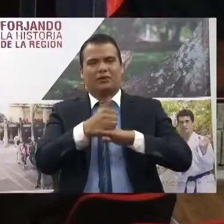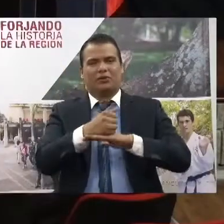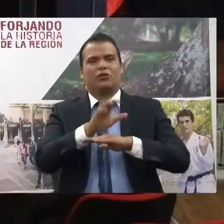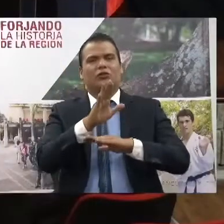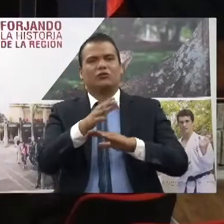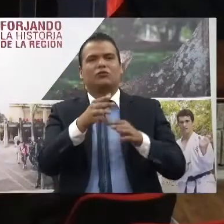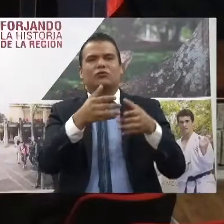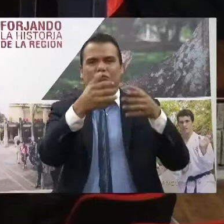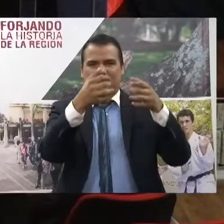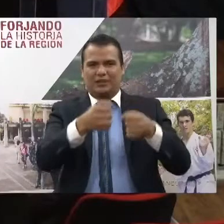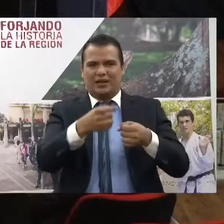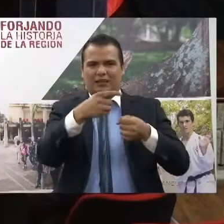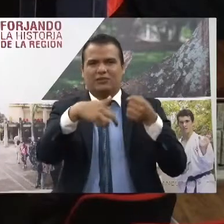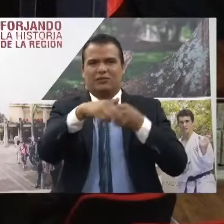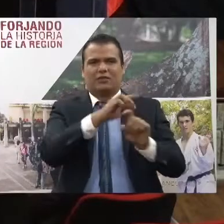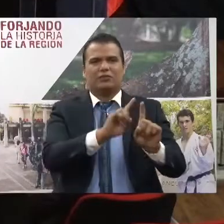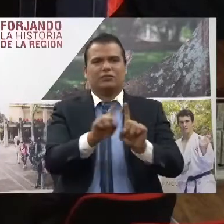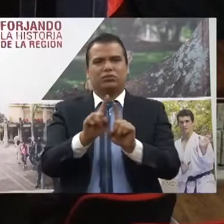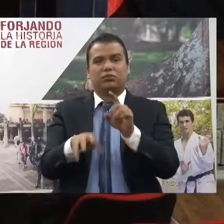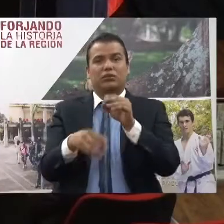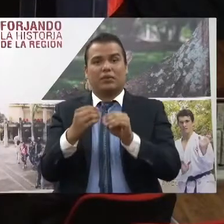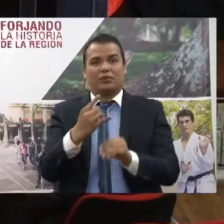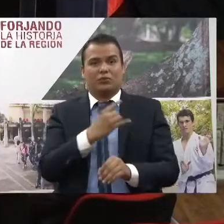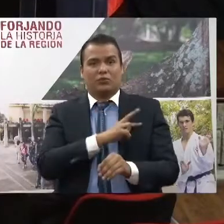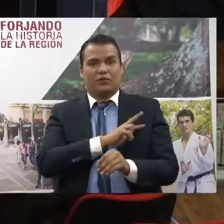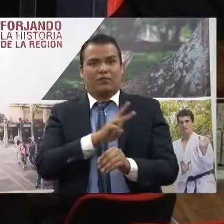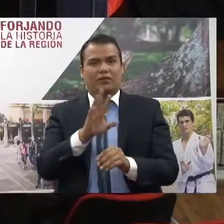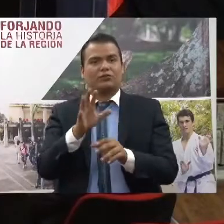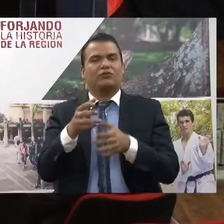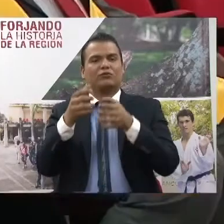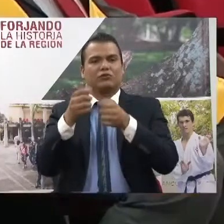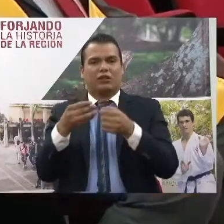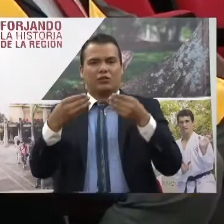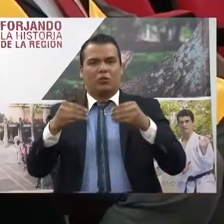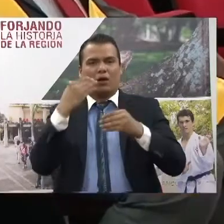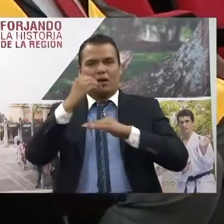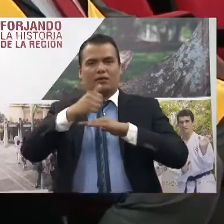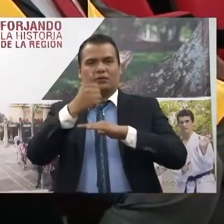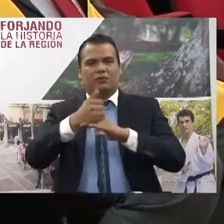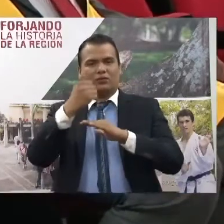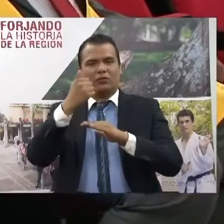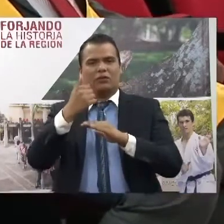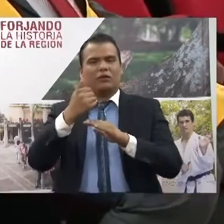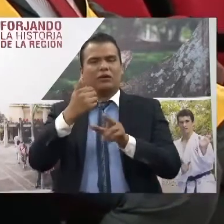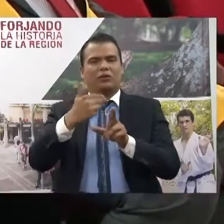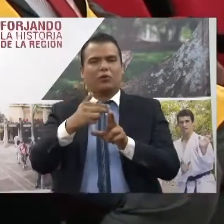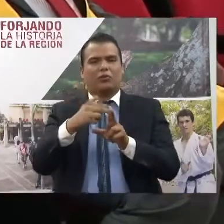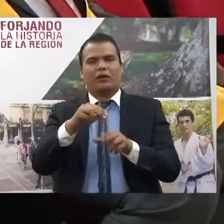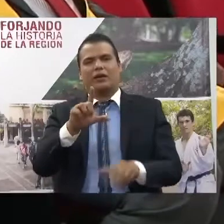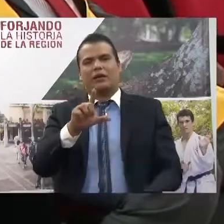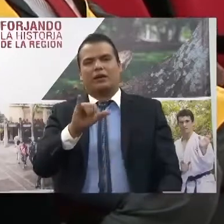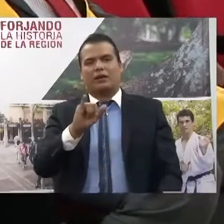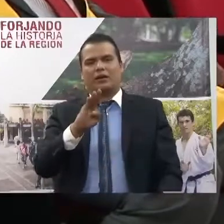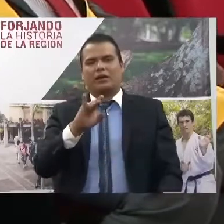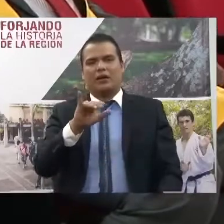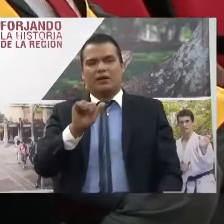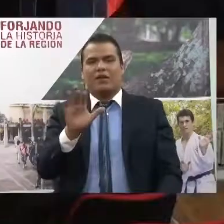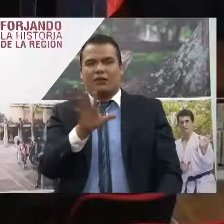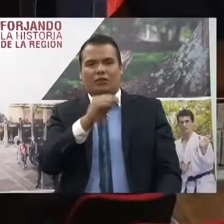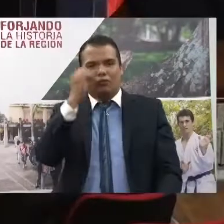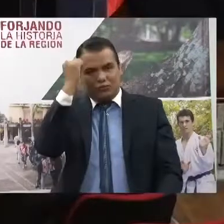de regionalización y directora de la Universidad del Valle, sede Tuluá, profesora Livia Soto